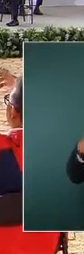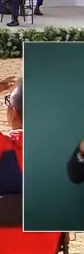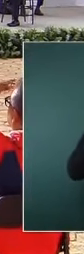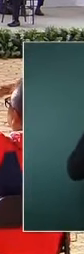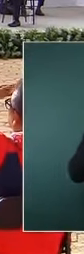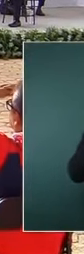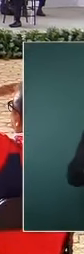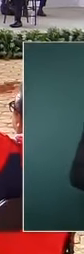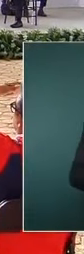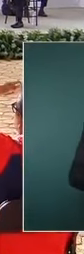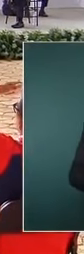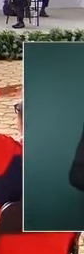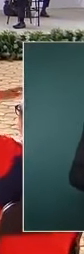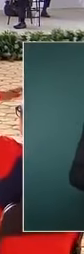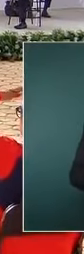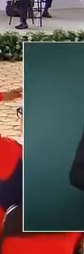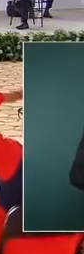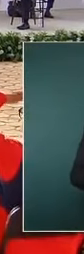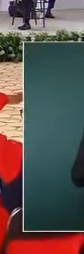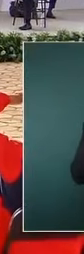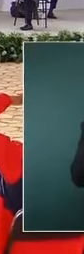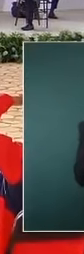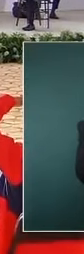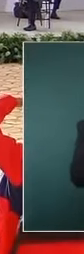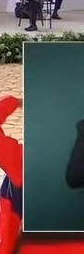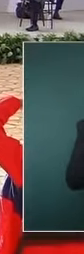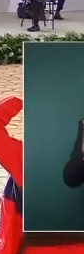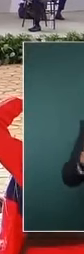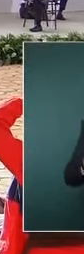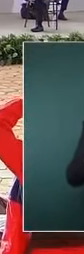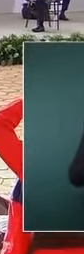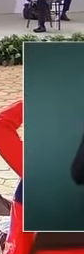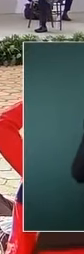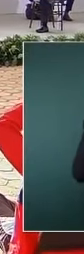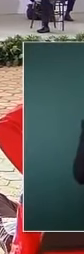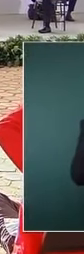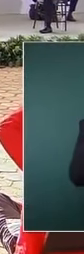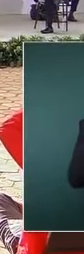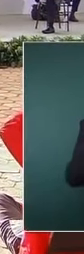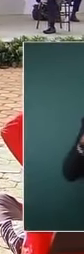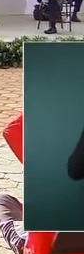pero a mí me llama la atención porque es bastante creíble lo que